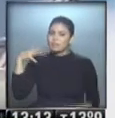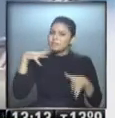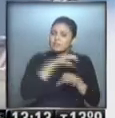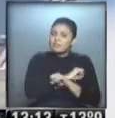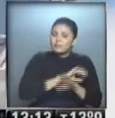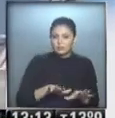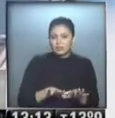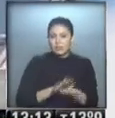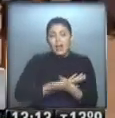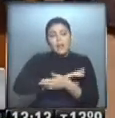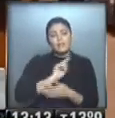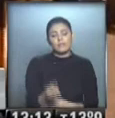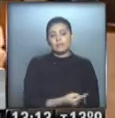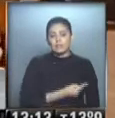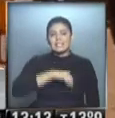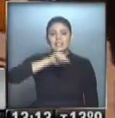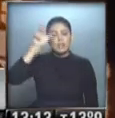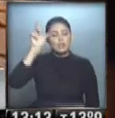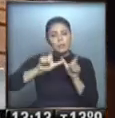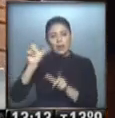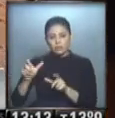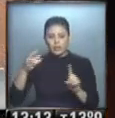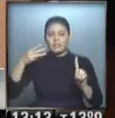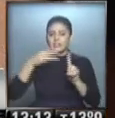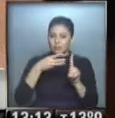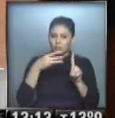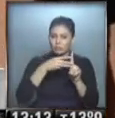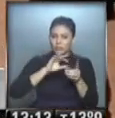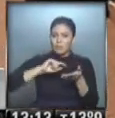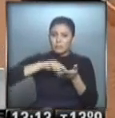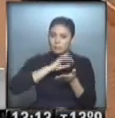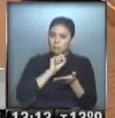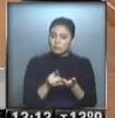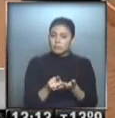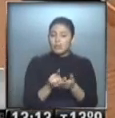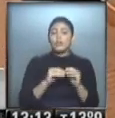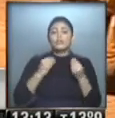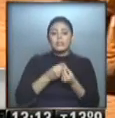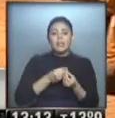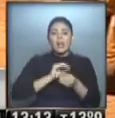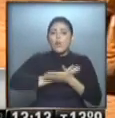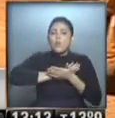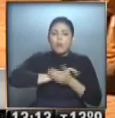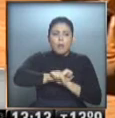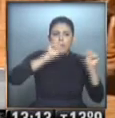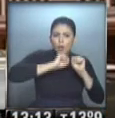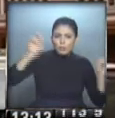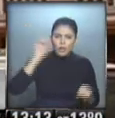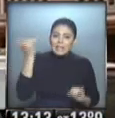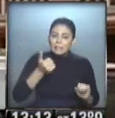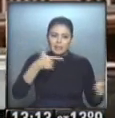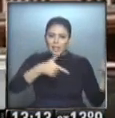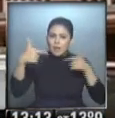terminó con la vida de 68 personas en el centro comercial de nairobi en kenia se registraron nuevas explosiones y disparos